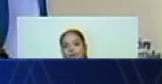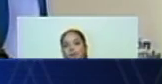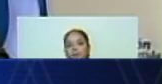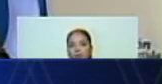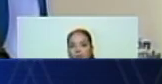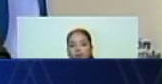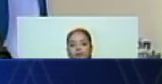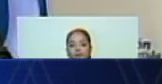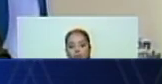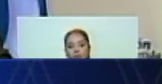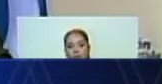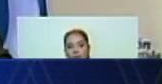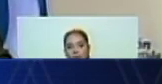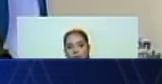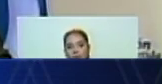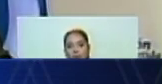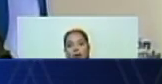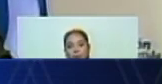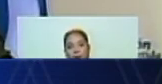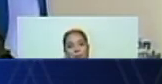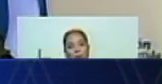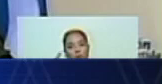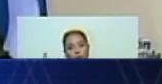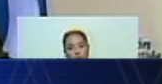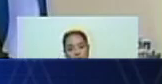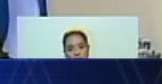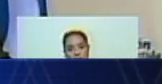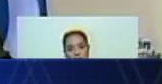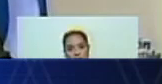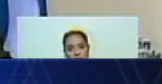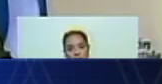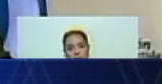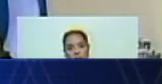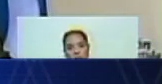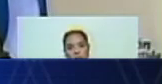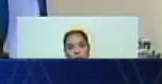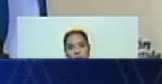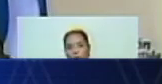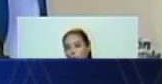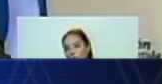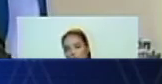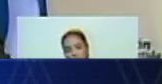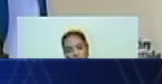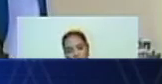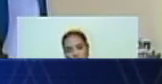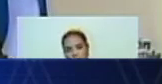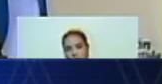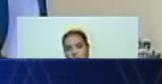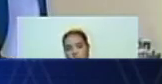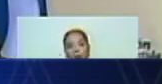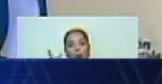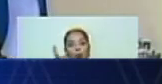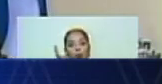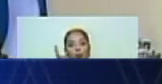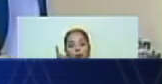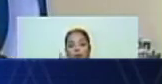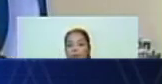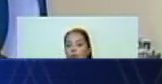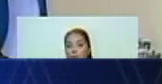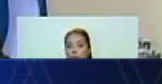Y también vamos a identificar a otra ciudadana que